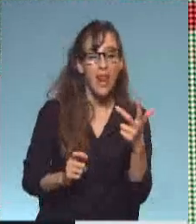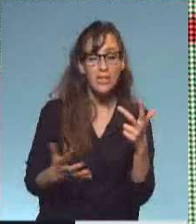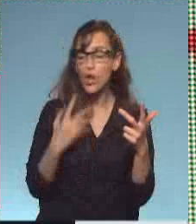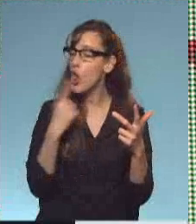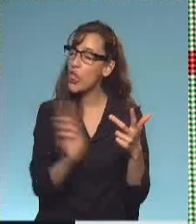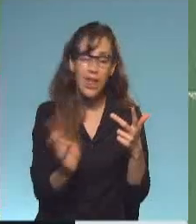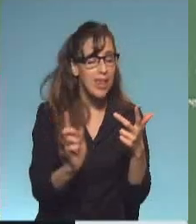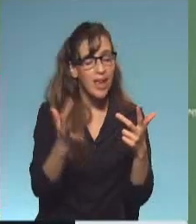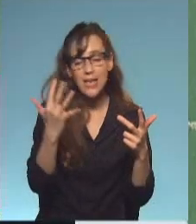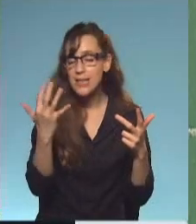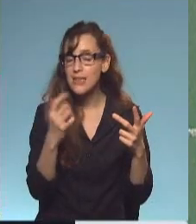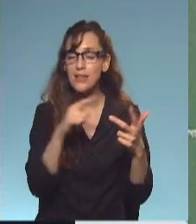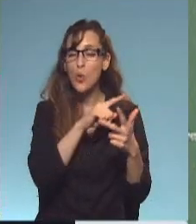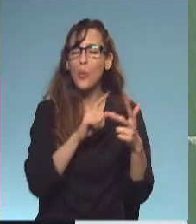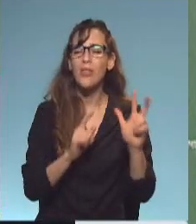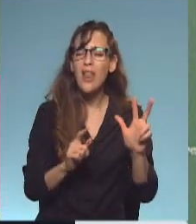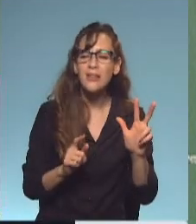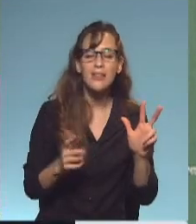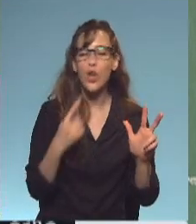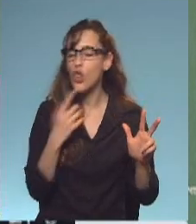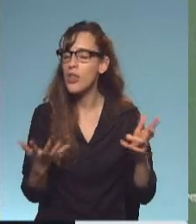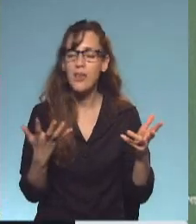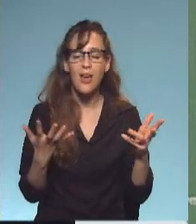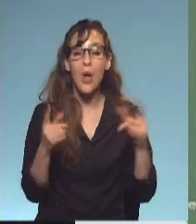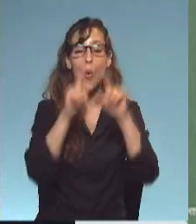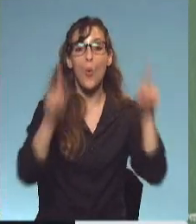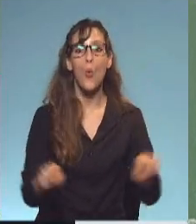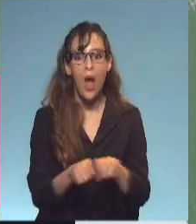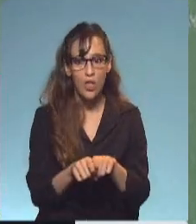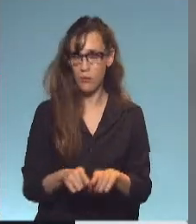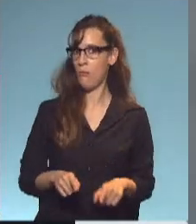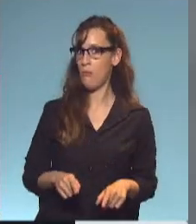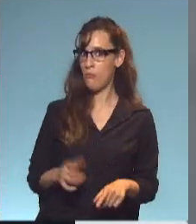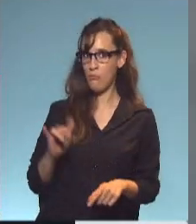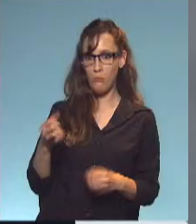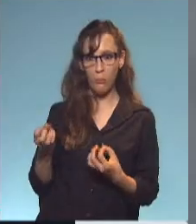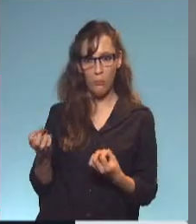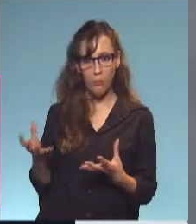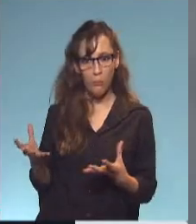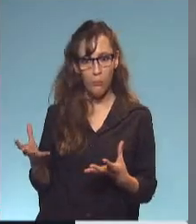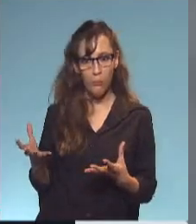dije... Y es, la número 3, no la dije, y es un cuadro.